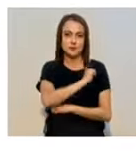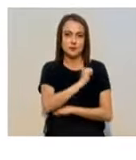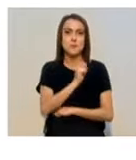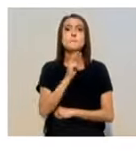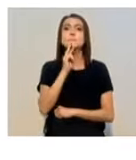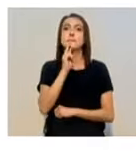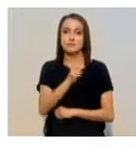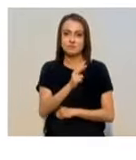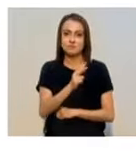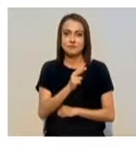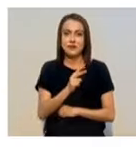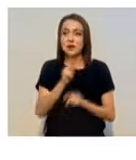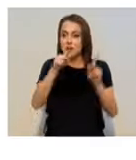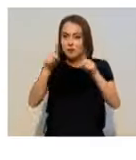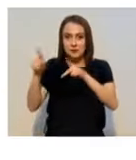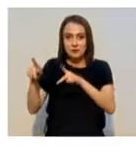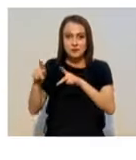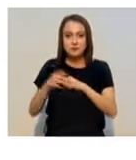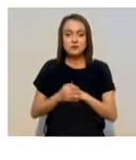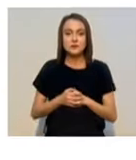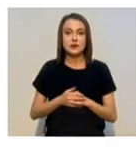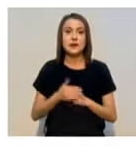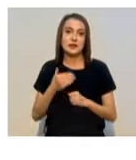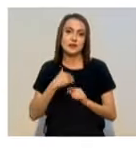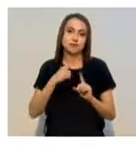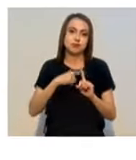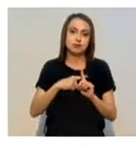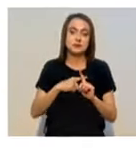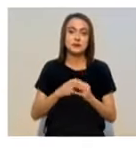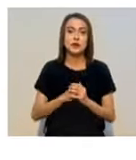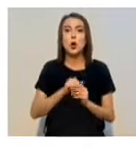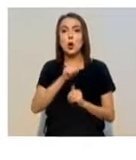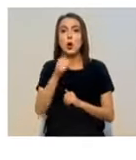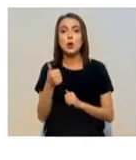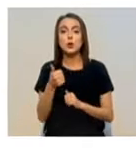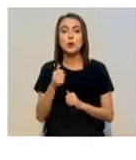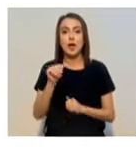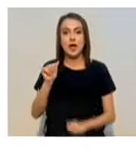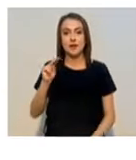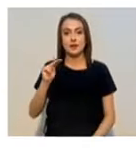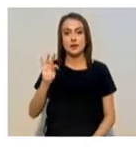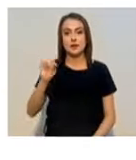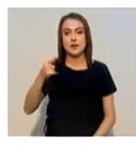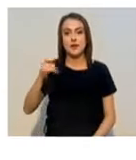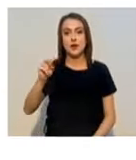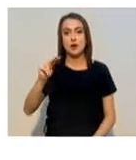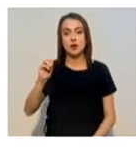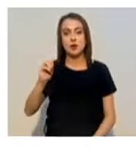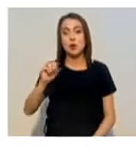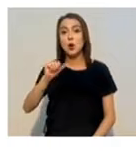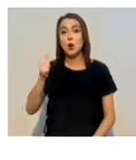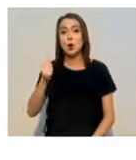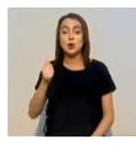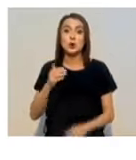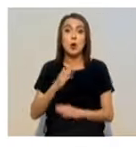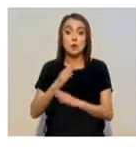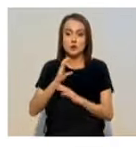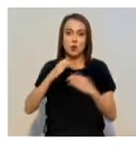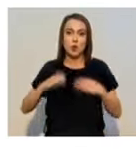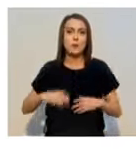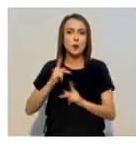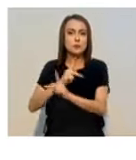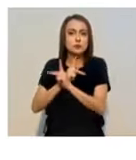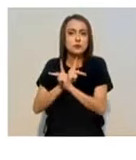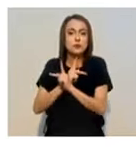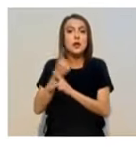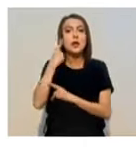los verdaderos casos. Luego un nivel de confiabilidad intermedia están los antígenos, y los anticuerpos, dependiendo de la calidad